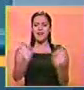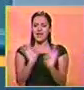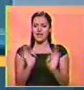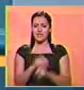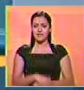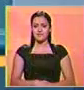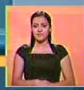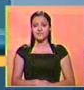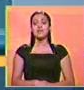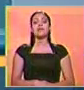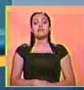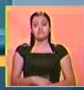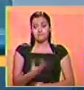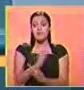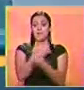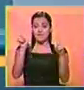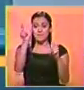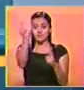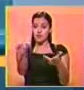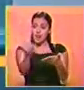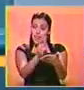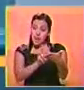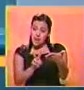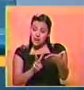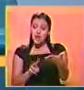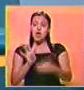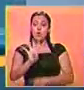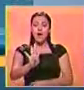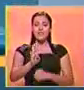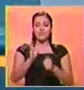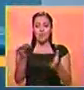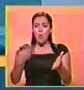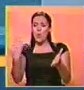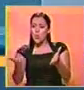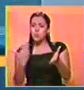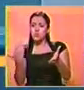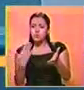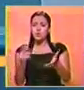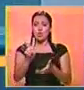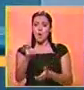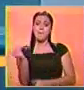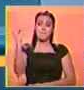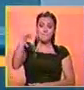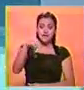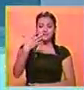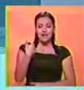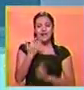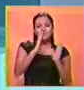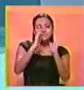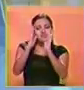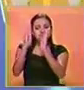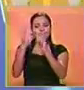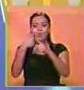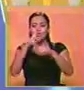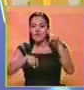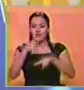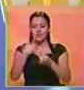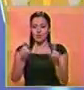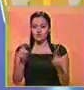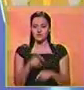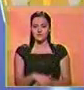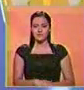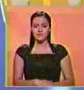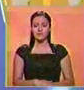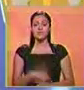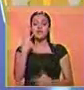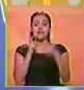de Panorama permite a sus lectores disfrutar de 4 cuerpos de información y 2 adicionales de clasificados. El presidente